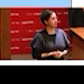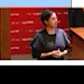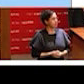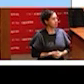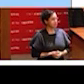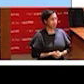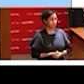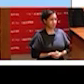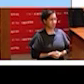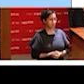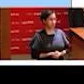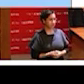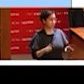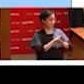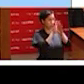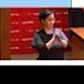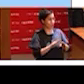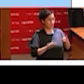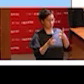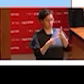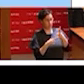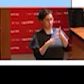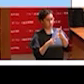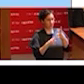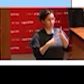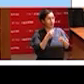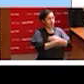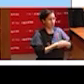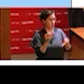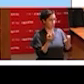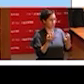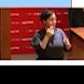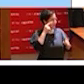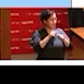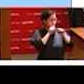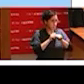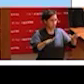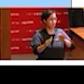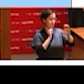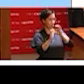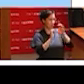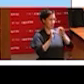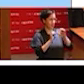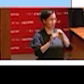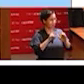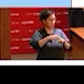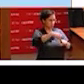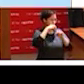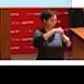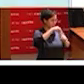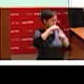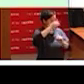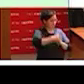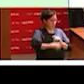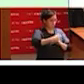Por último el el otro gran paquete de medidas es aquella aquellas que tienen que ver con la difusión y comunicación elemento fundamental como